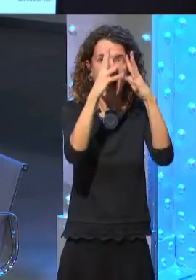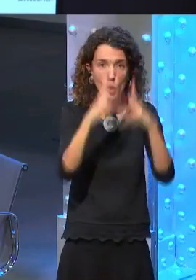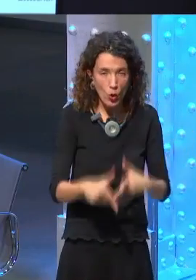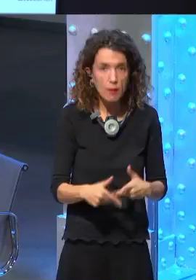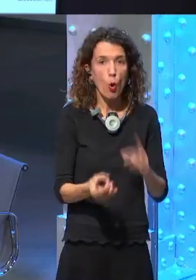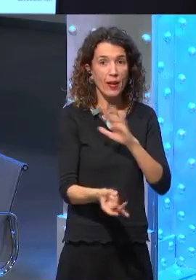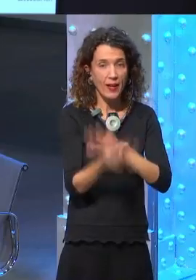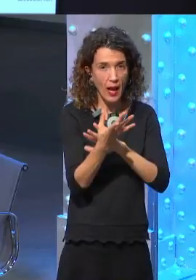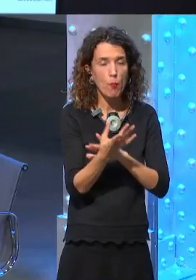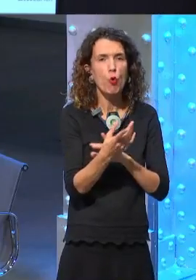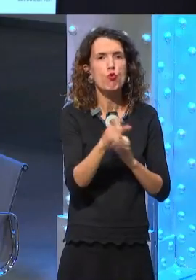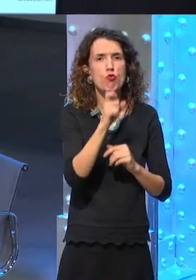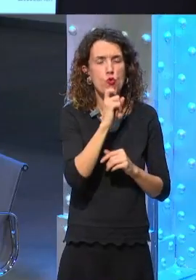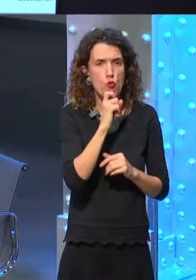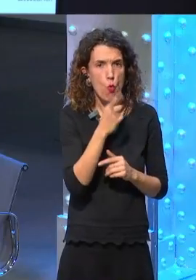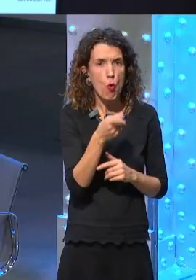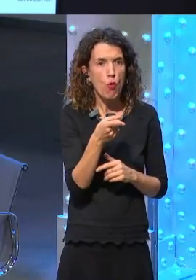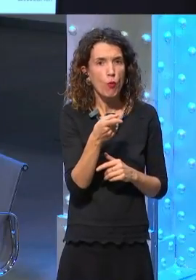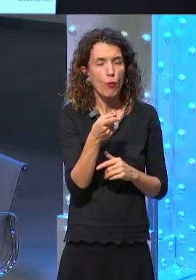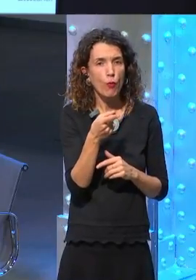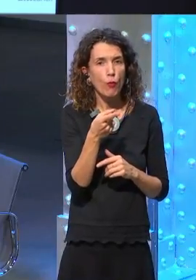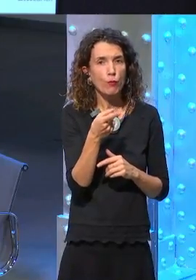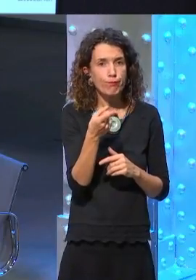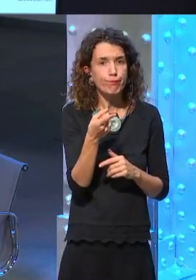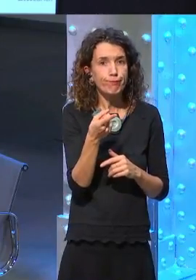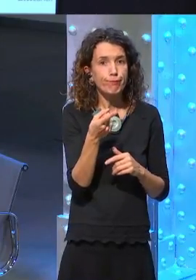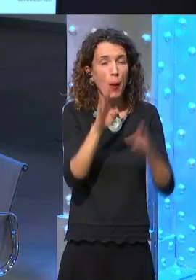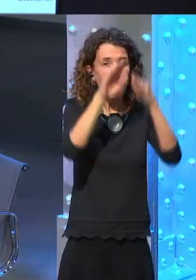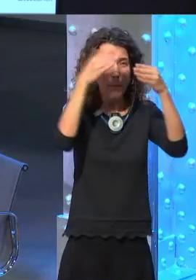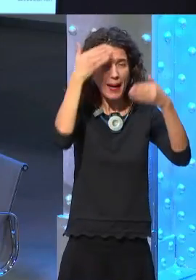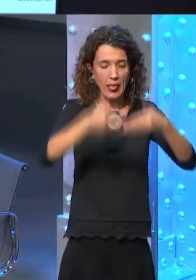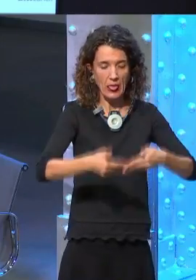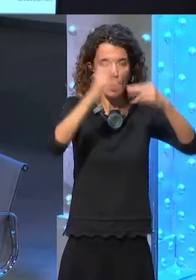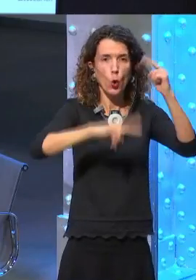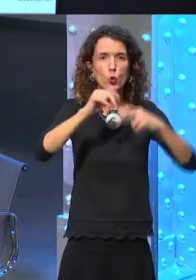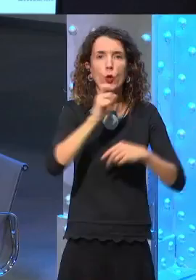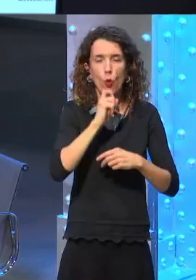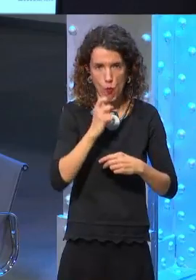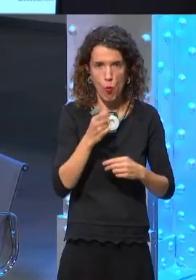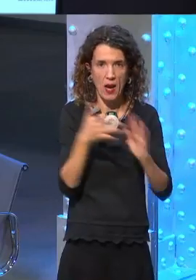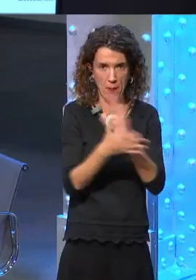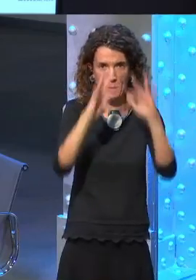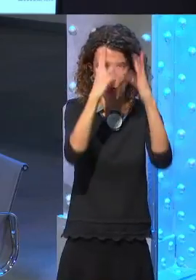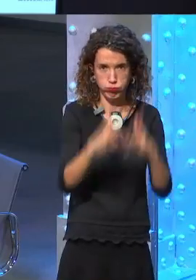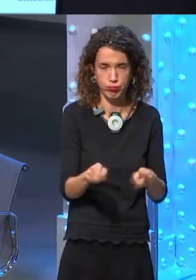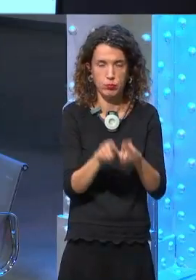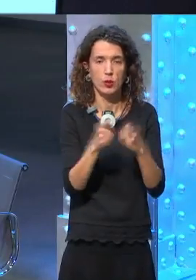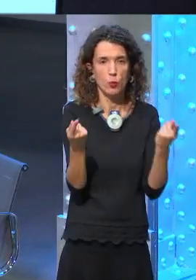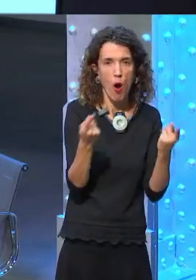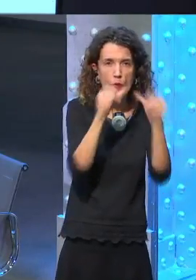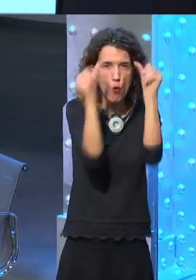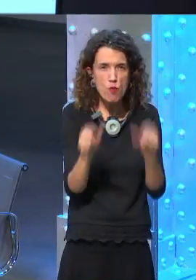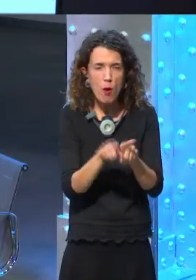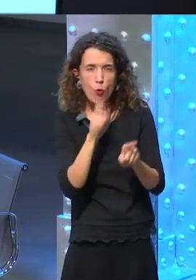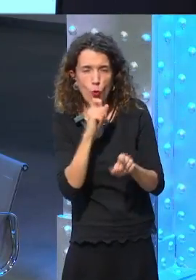si queréis, de cómo se iba a formar la pared. Podéis imaginar la emoción